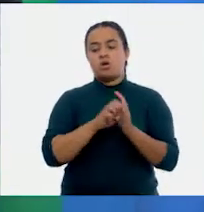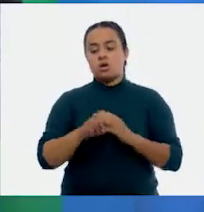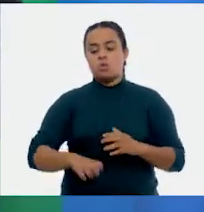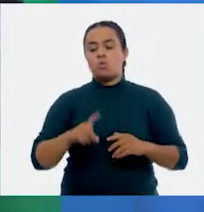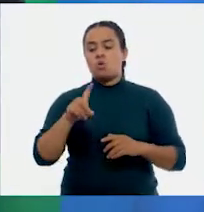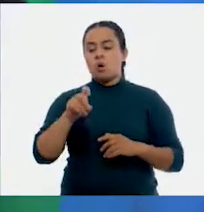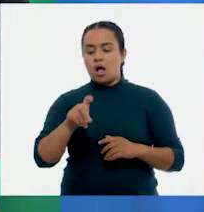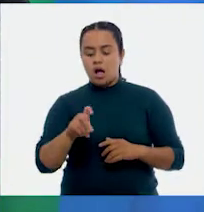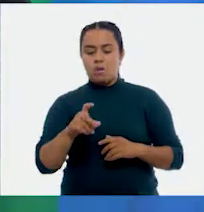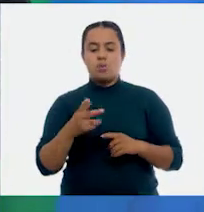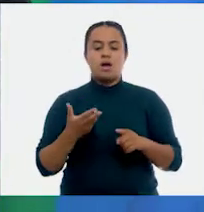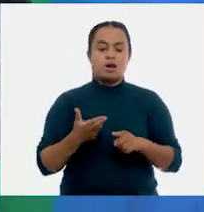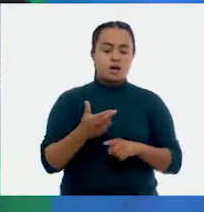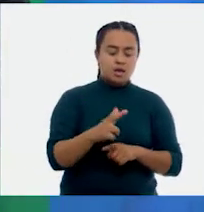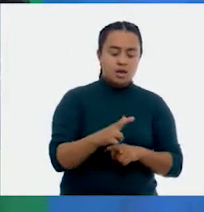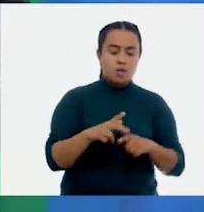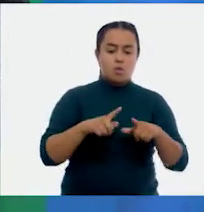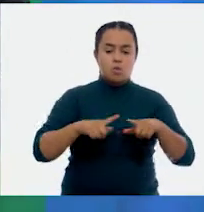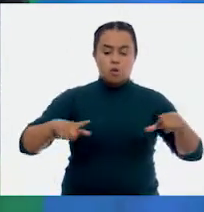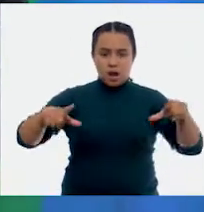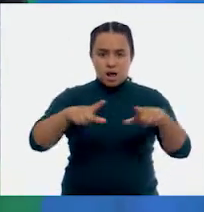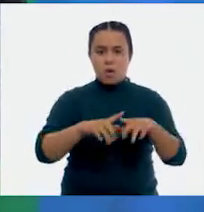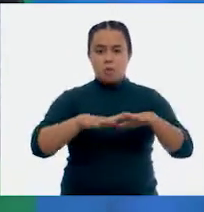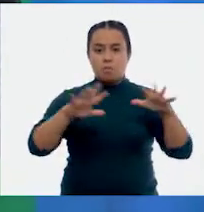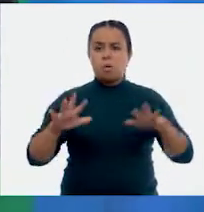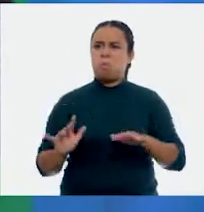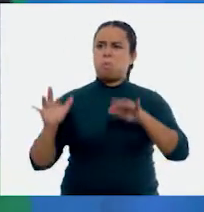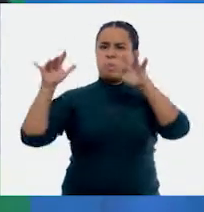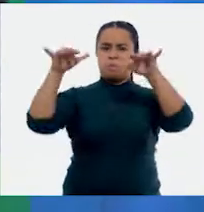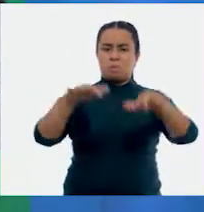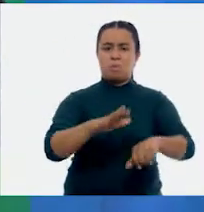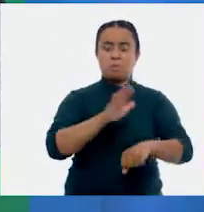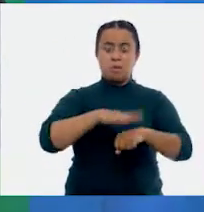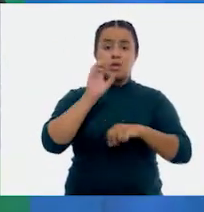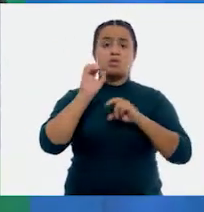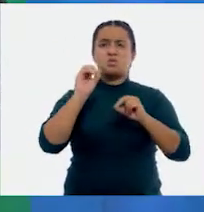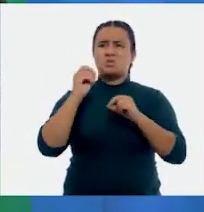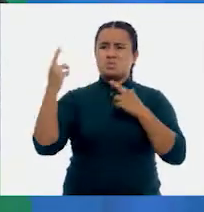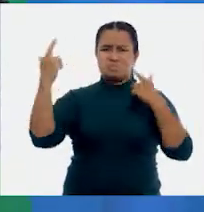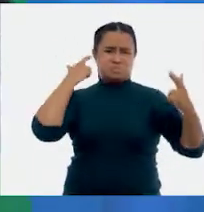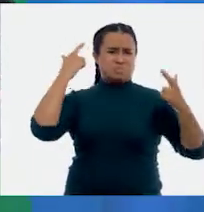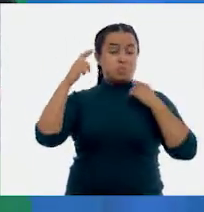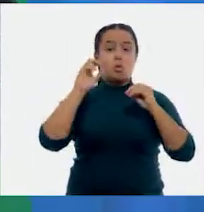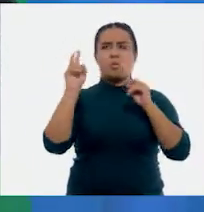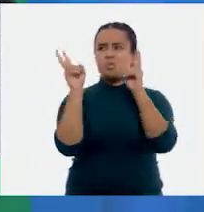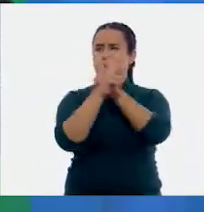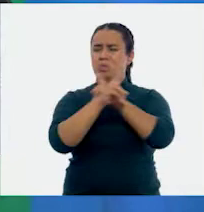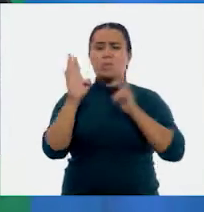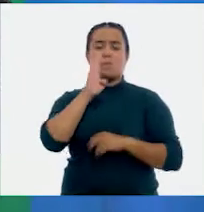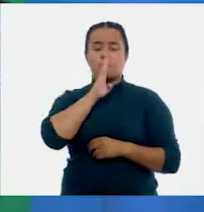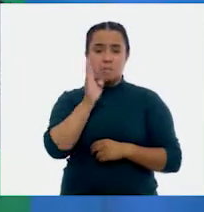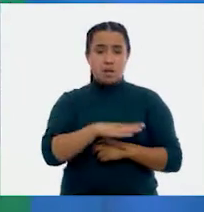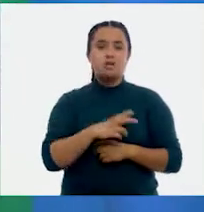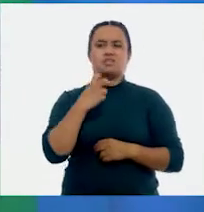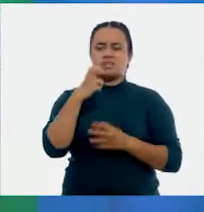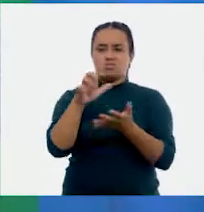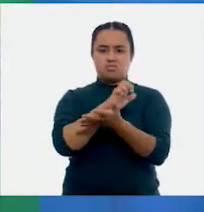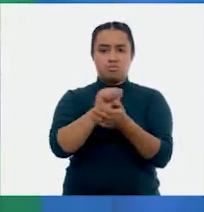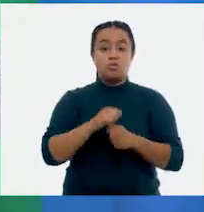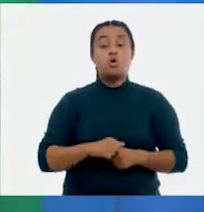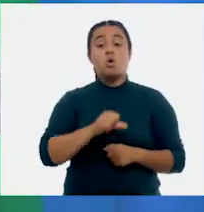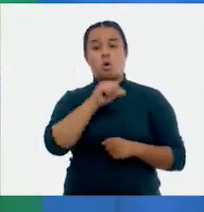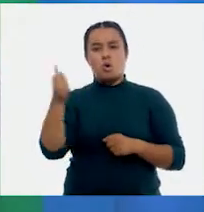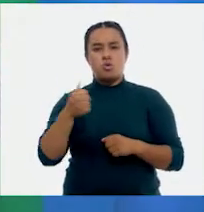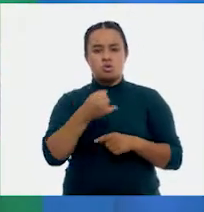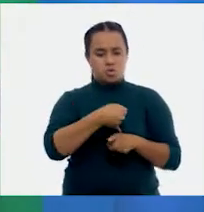y lagunas por desagües, contaminación del aire por ruidos y gases. También afectan a los ecosistemas la minería